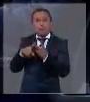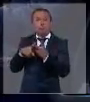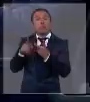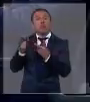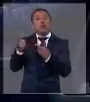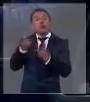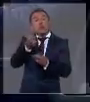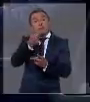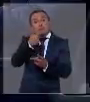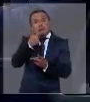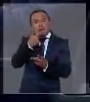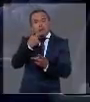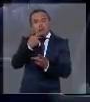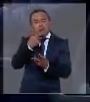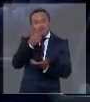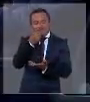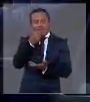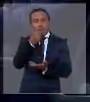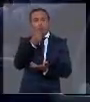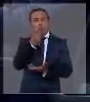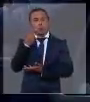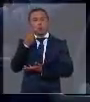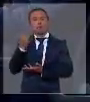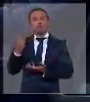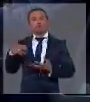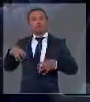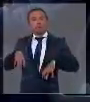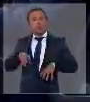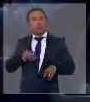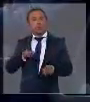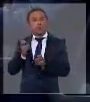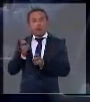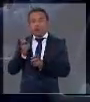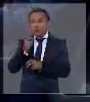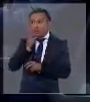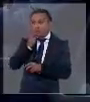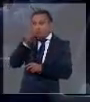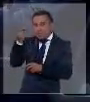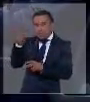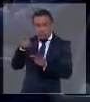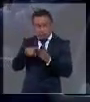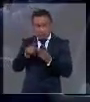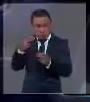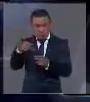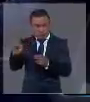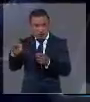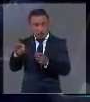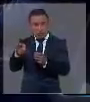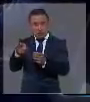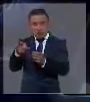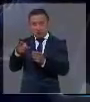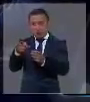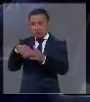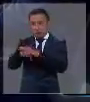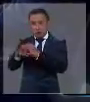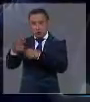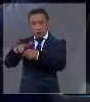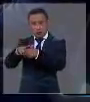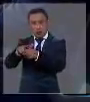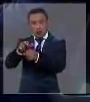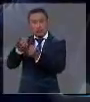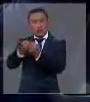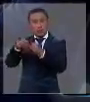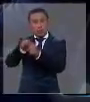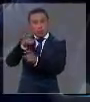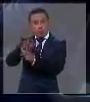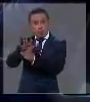Eso que llaman seguro popular ni es seguro ni es popular. Sí, así lo sostengo. O